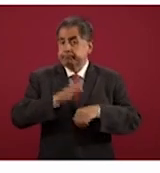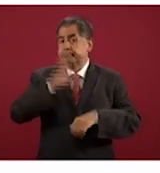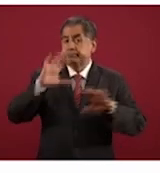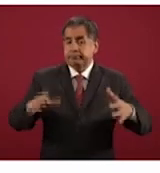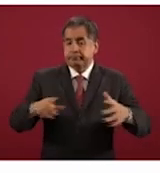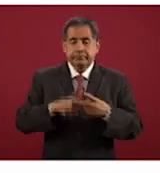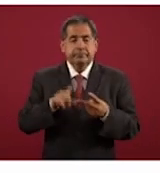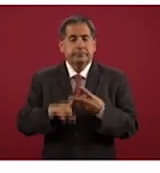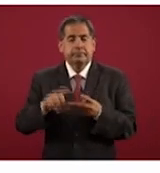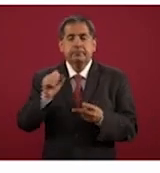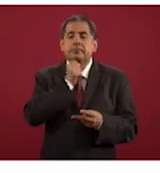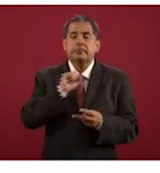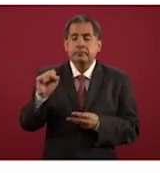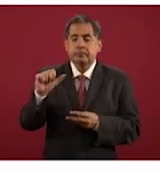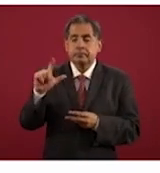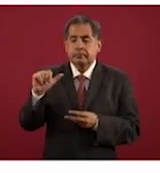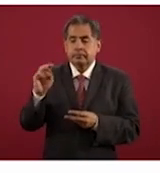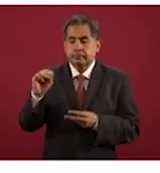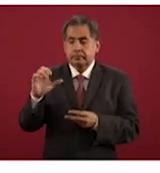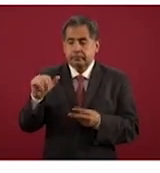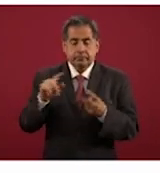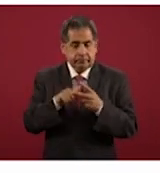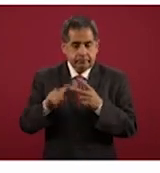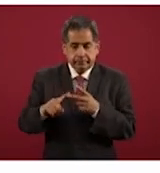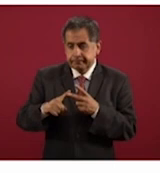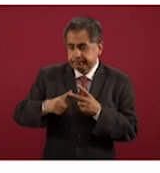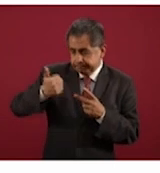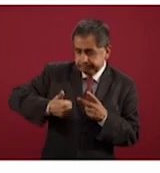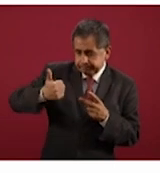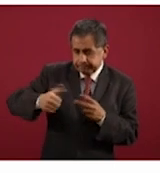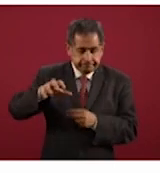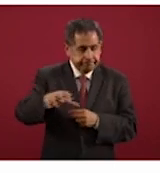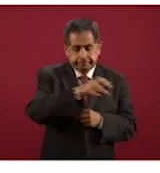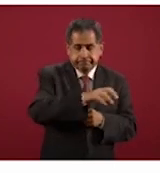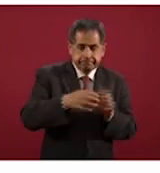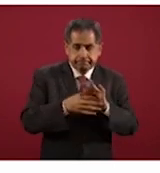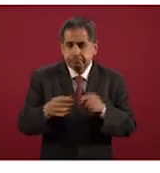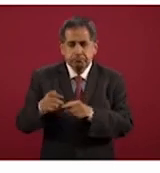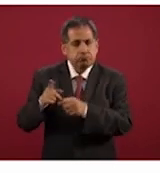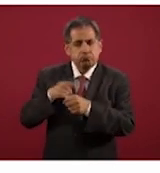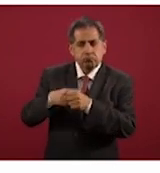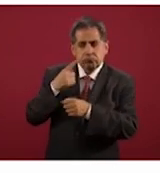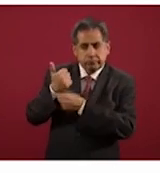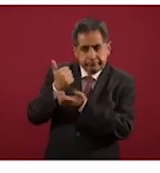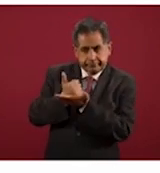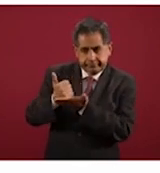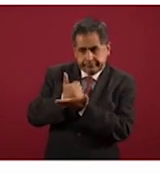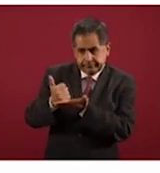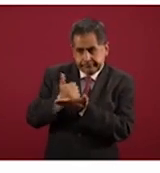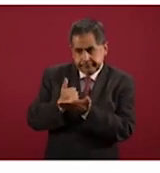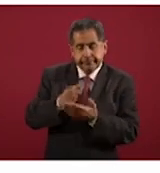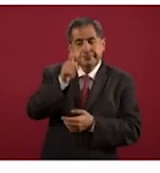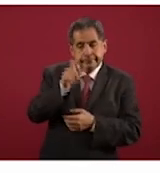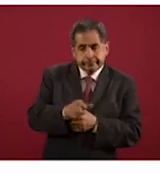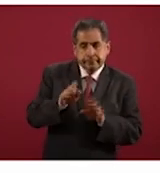cruz y salamanca que son las que están abajo planta por planta el color azul es como se programó